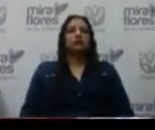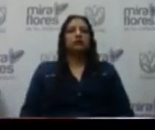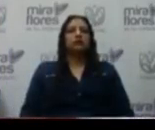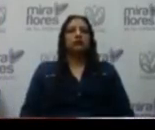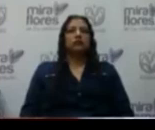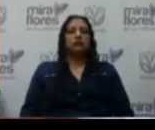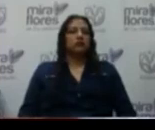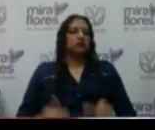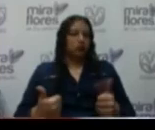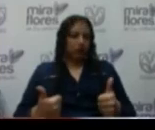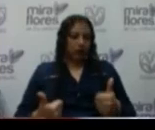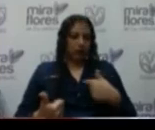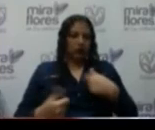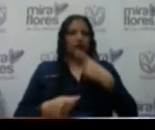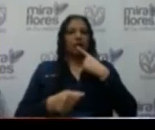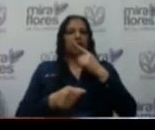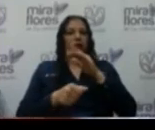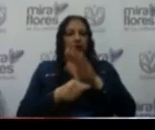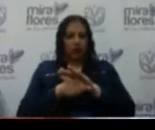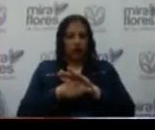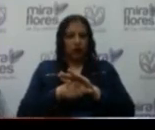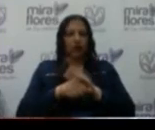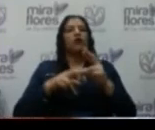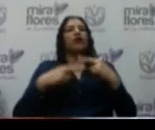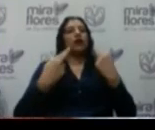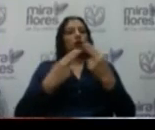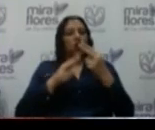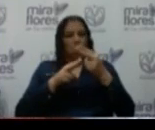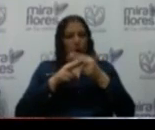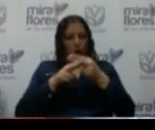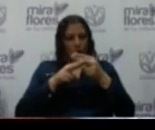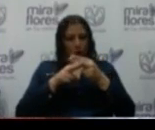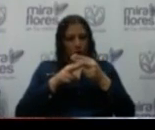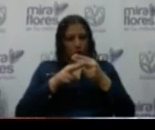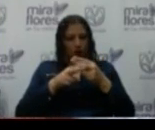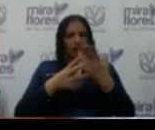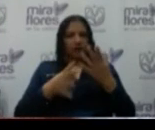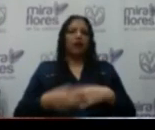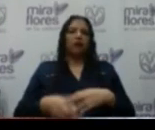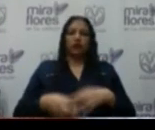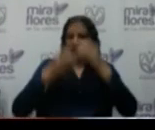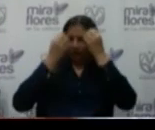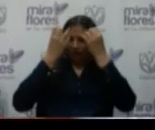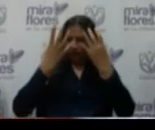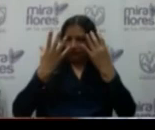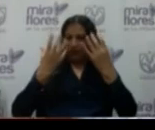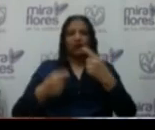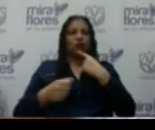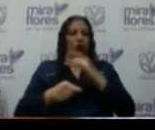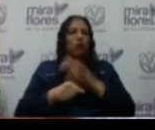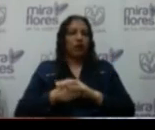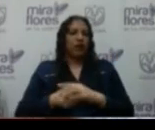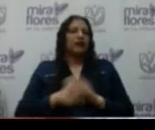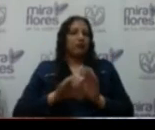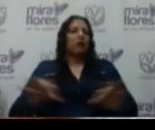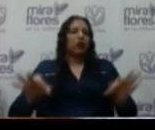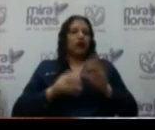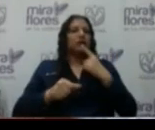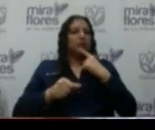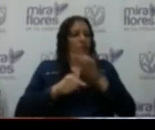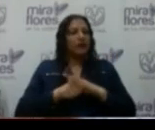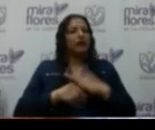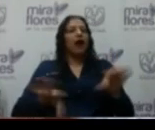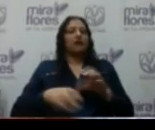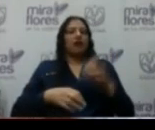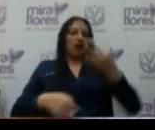Muy bien, como les había prometido, iba a ser una sesión corta y estamos cumpliendo también. Es importante cumplir las promesas.